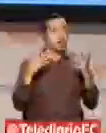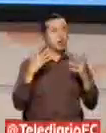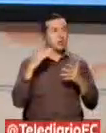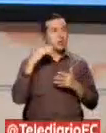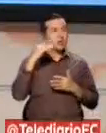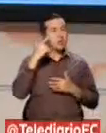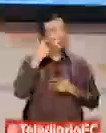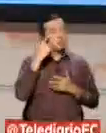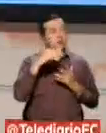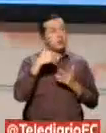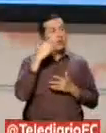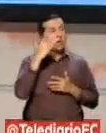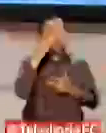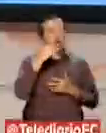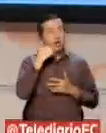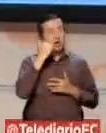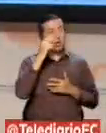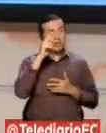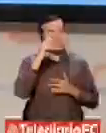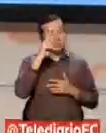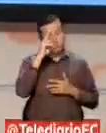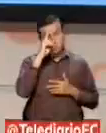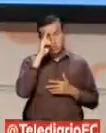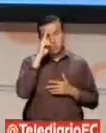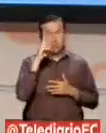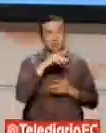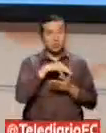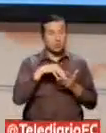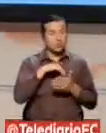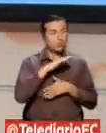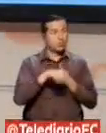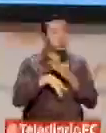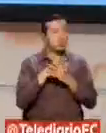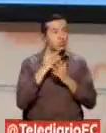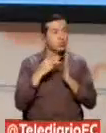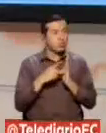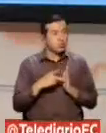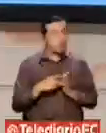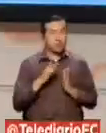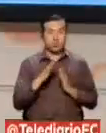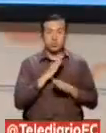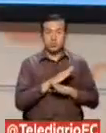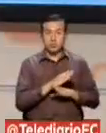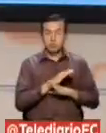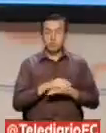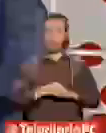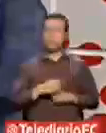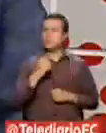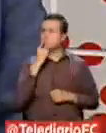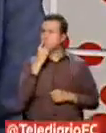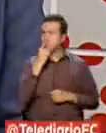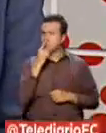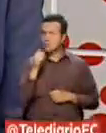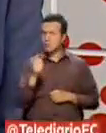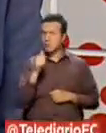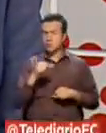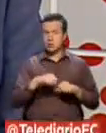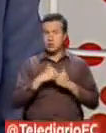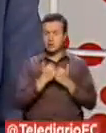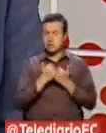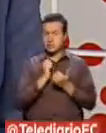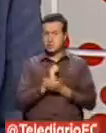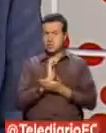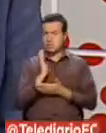mañana ningún ápice de duda de que se le otorgó todos los elementos necesarios para su defensa. Lo curioso es que la propia asambleísta